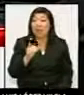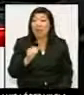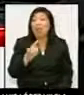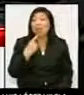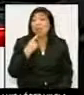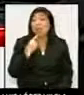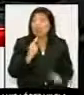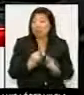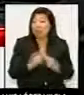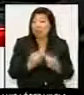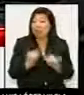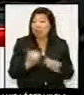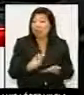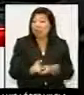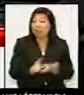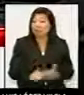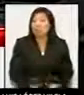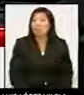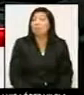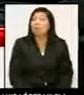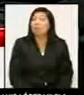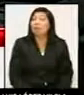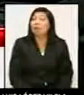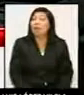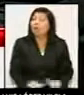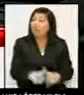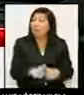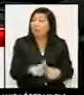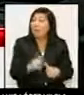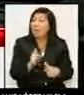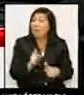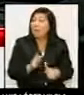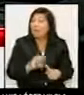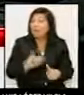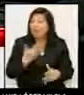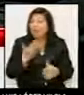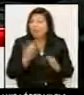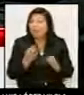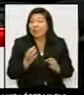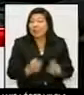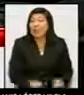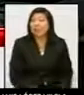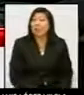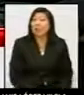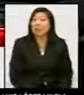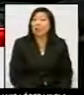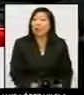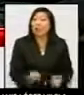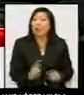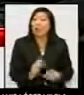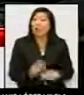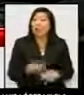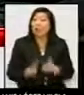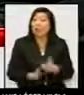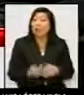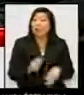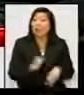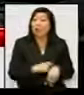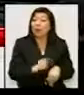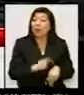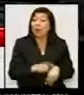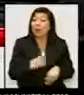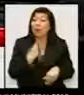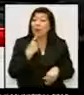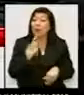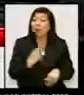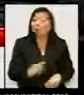hemos convocado acá en Lima a los operadores locales para poder saber el sistema de ingreso con los nuevos horarios que se han